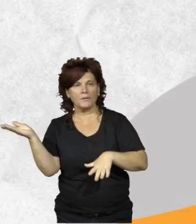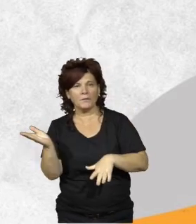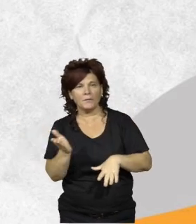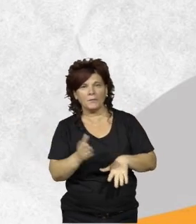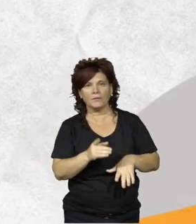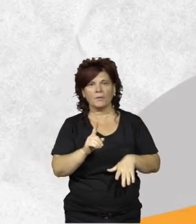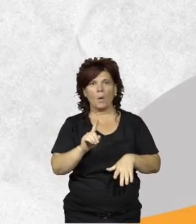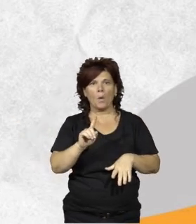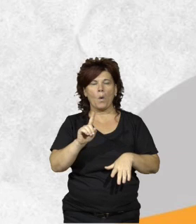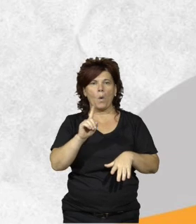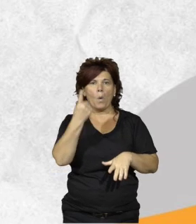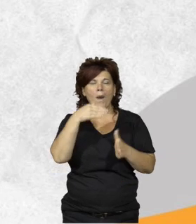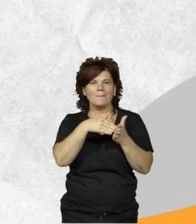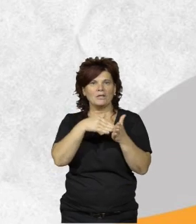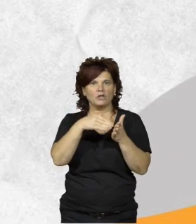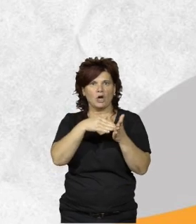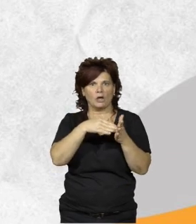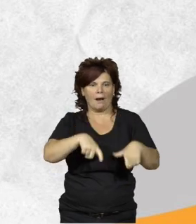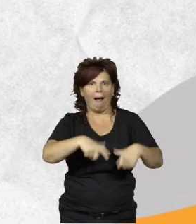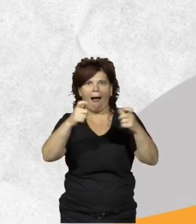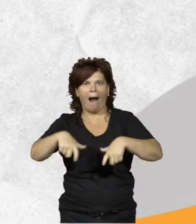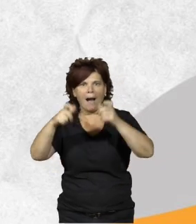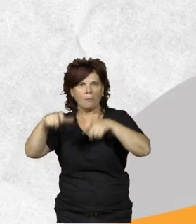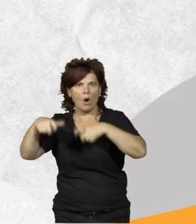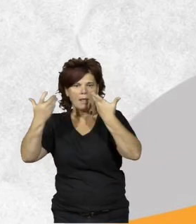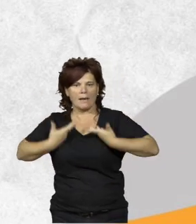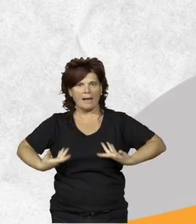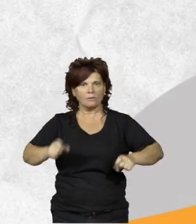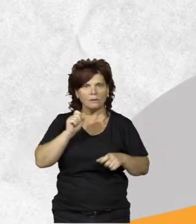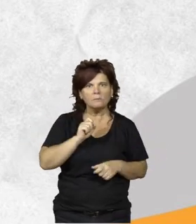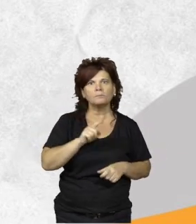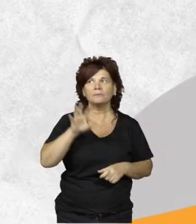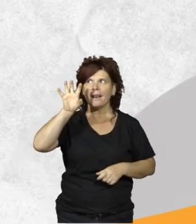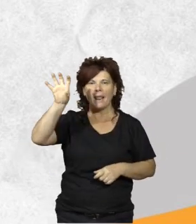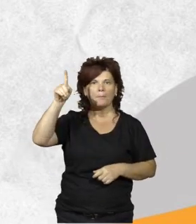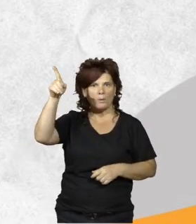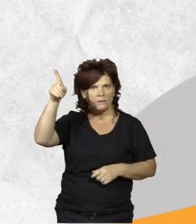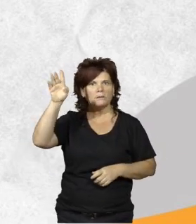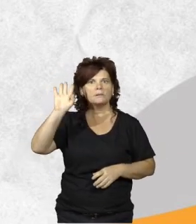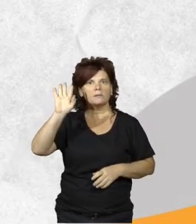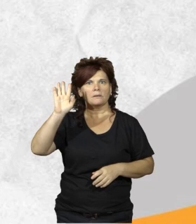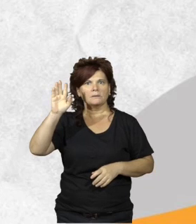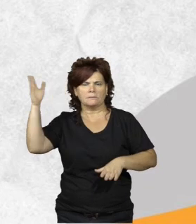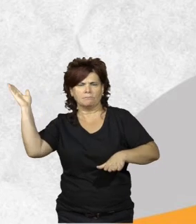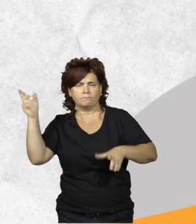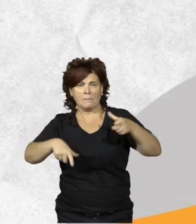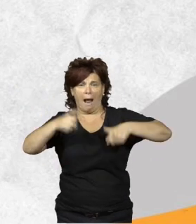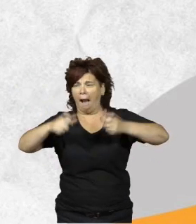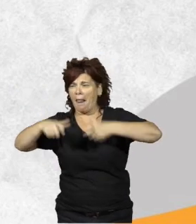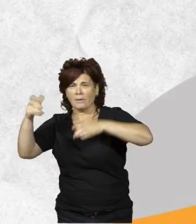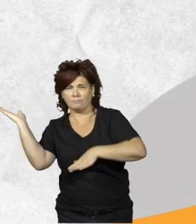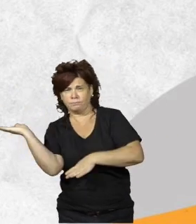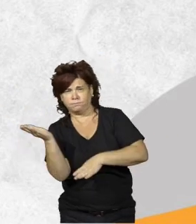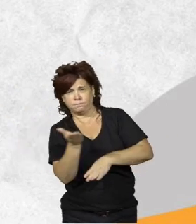1 millón de árboles con especies autóctonas en la provincia, en zonas que son devastadas por